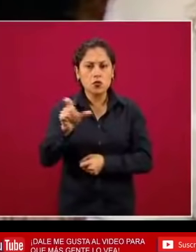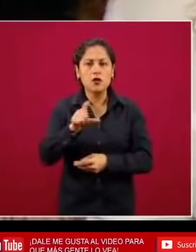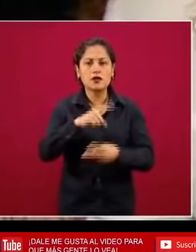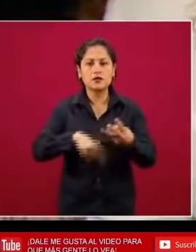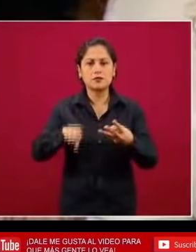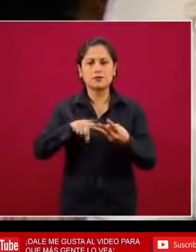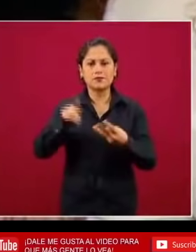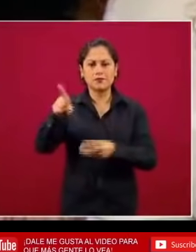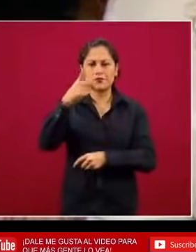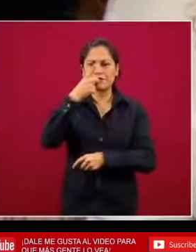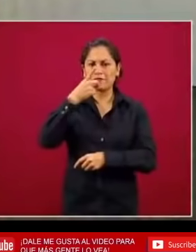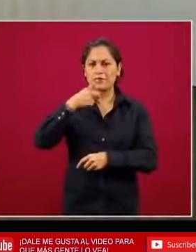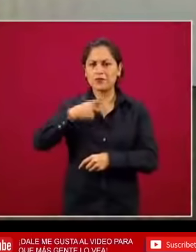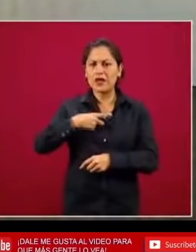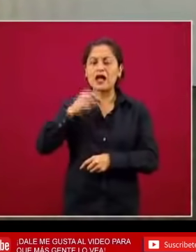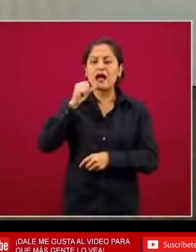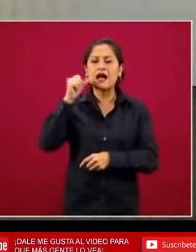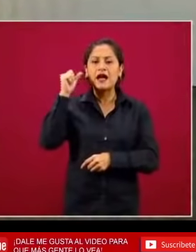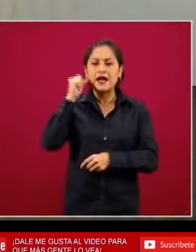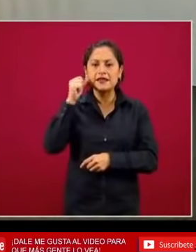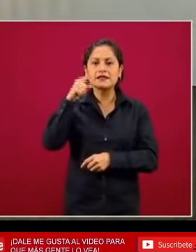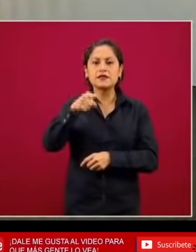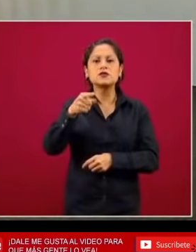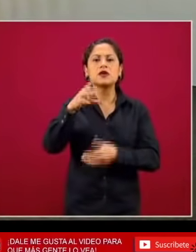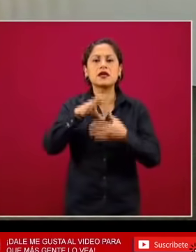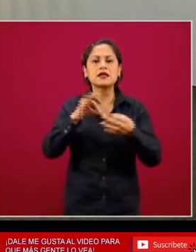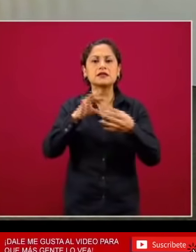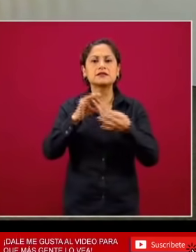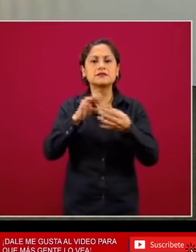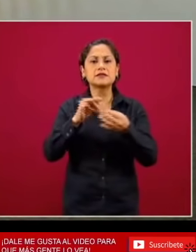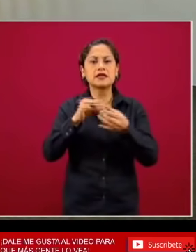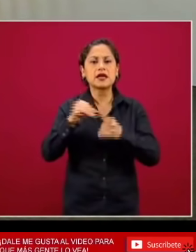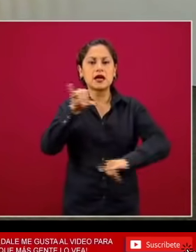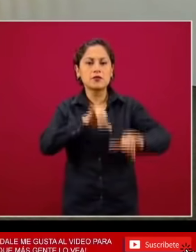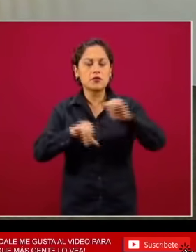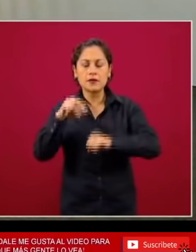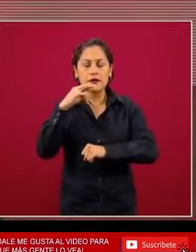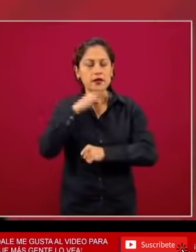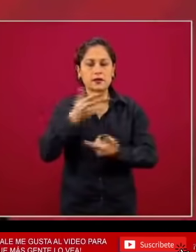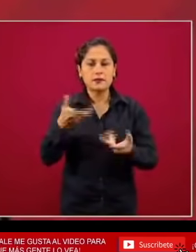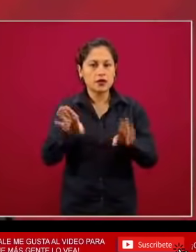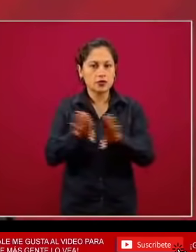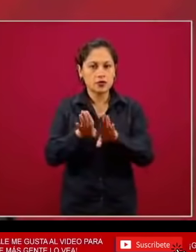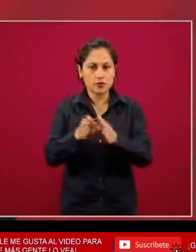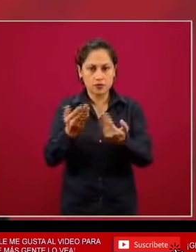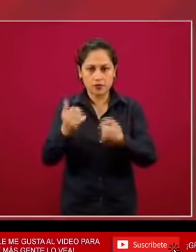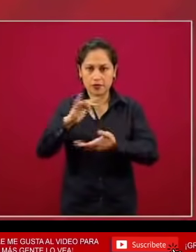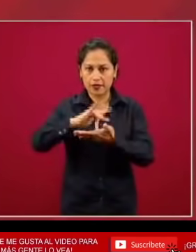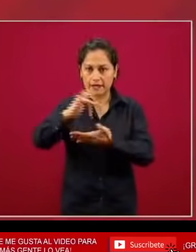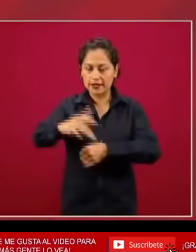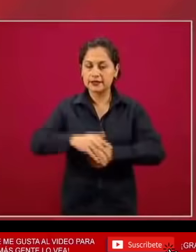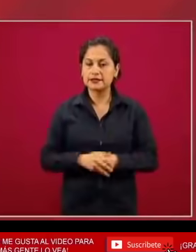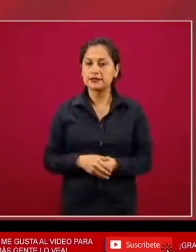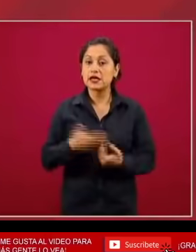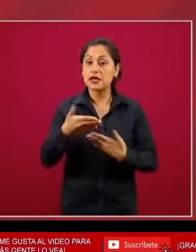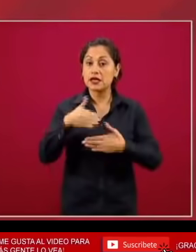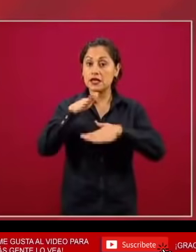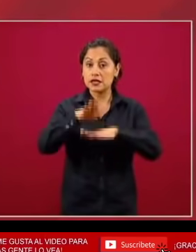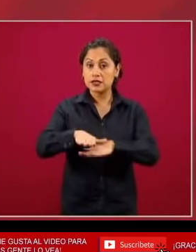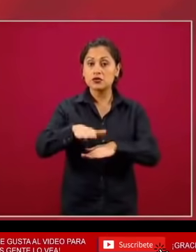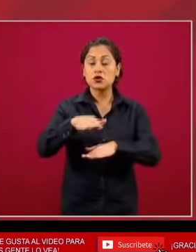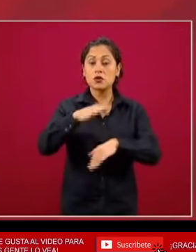las pruebas rápidas el día de ayer gracias gracias con mucho gusto sobre los medios internacionales los